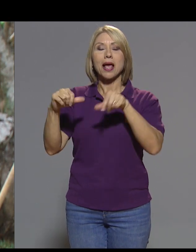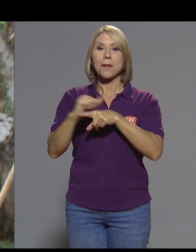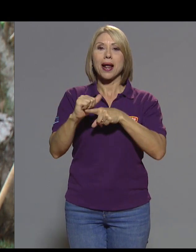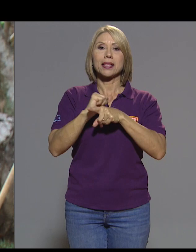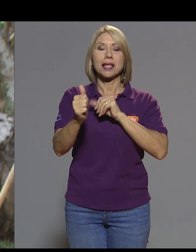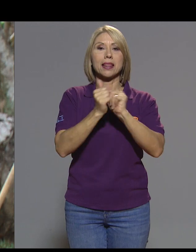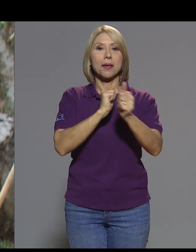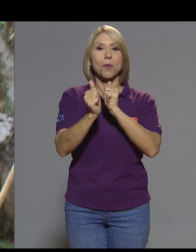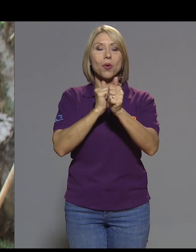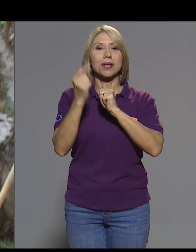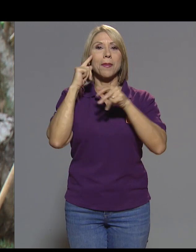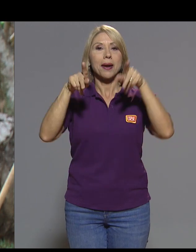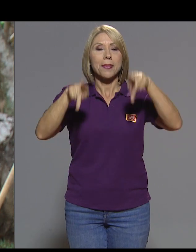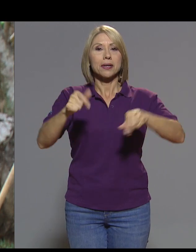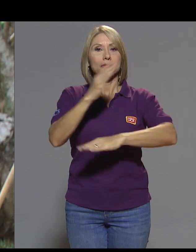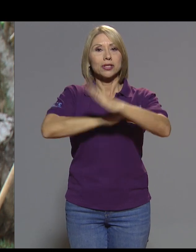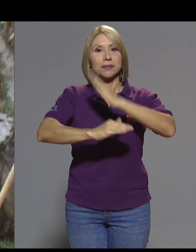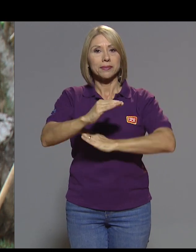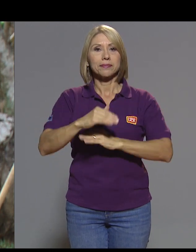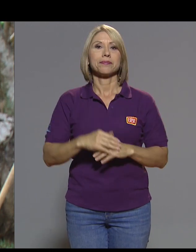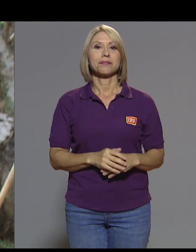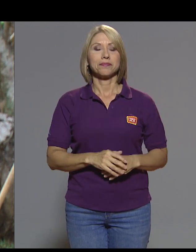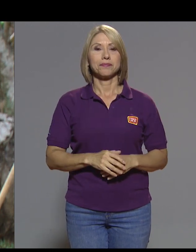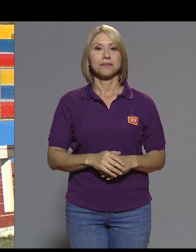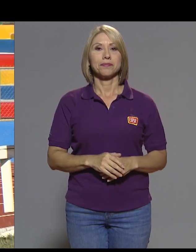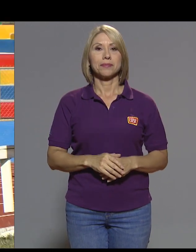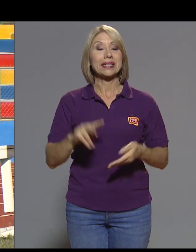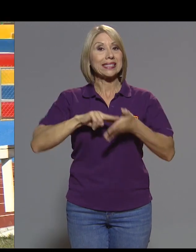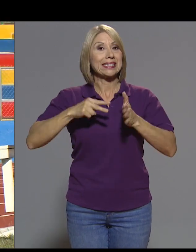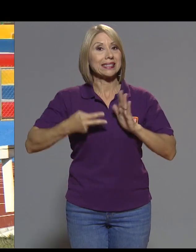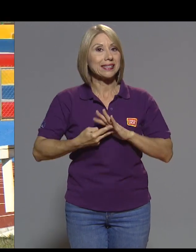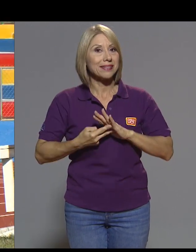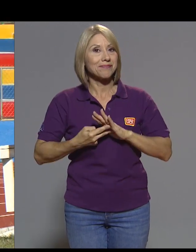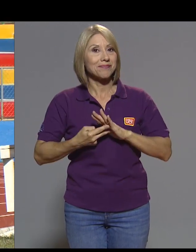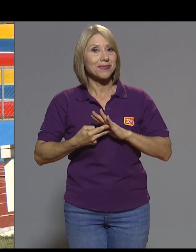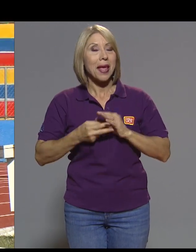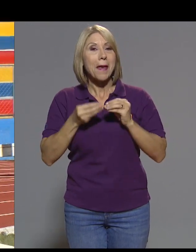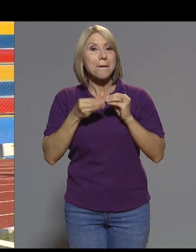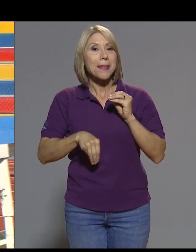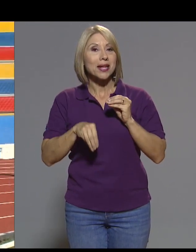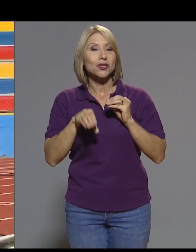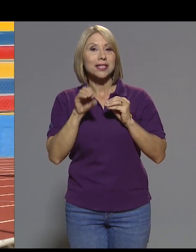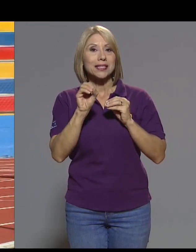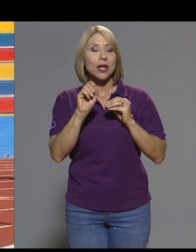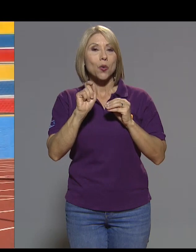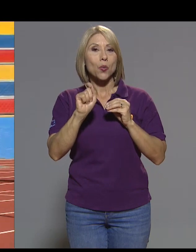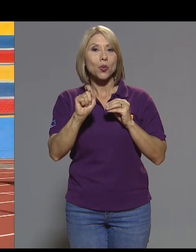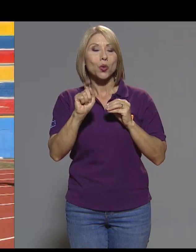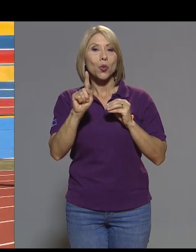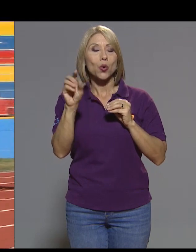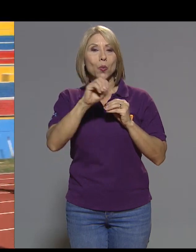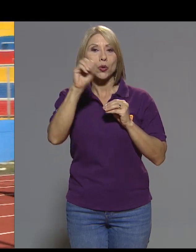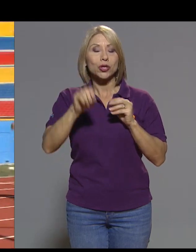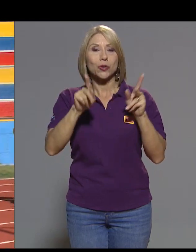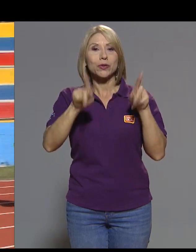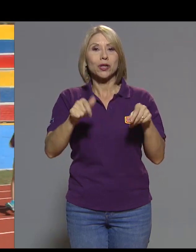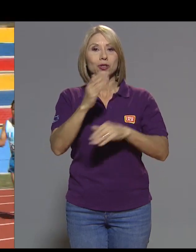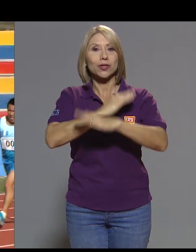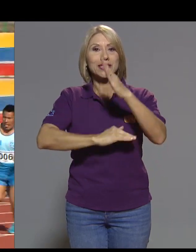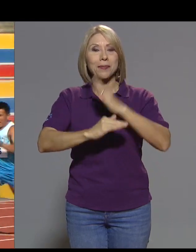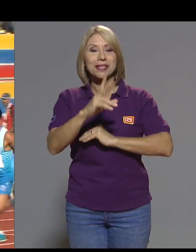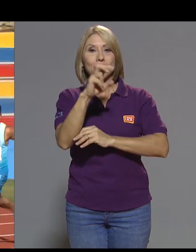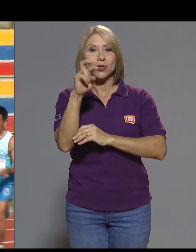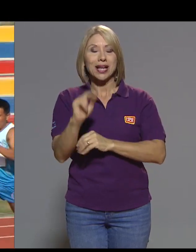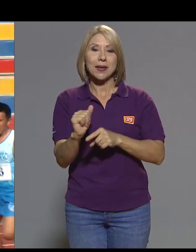que practican deporte para personas con discapacidad es decir menos del 0.1 por ciento de las personas